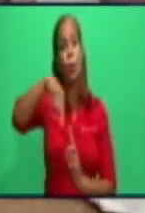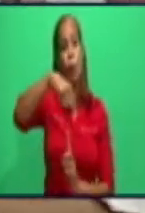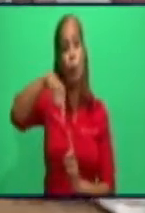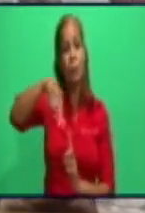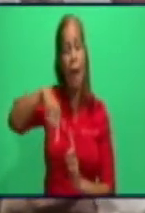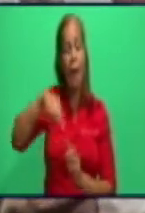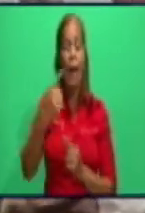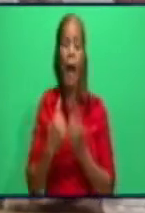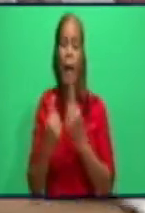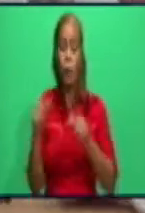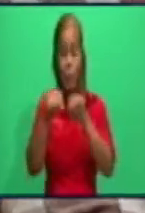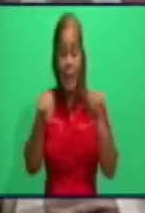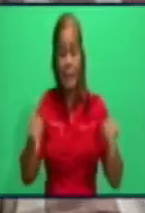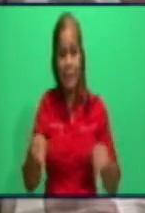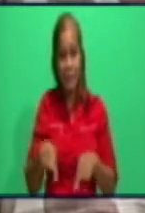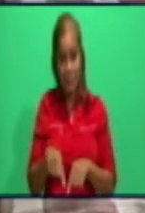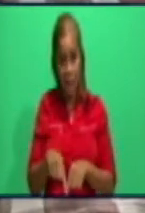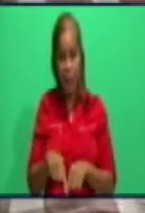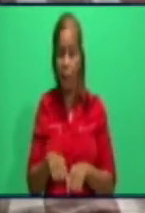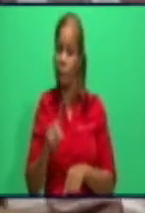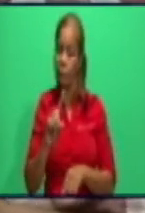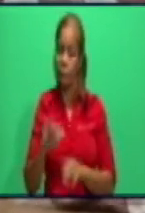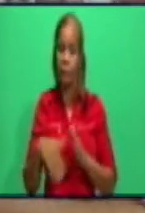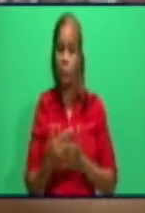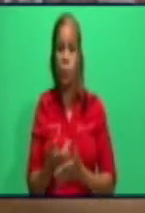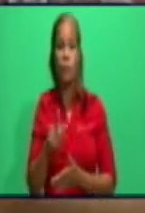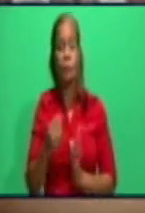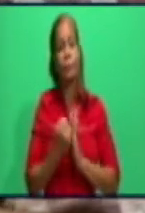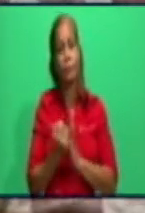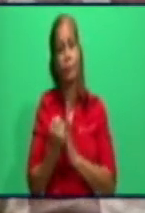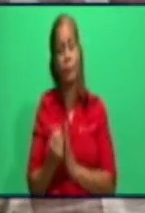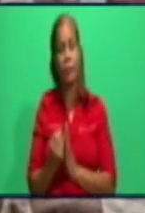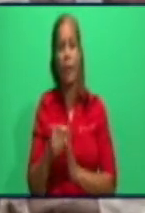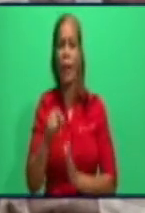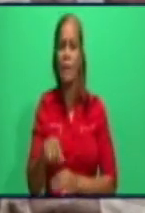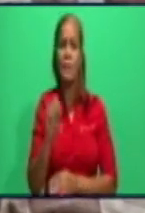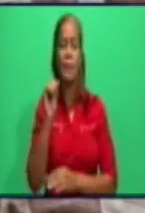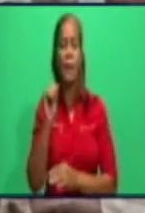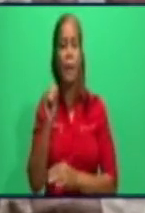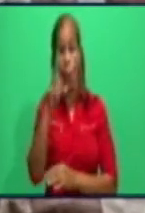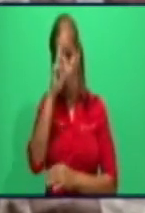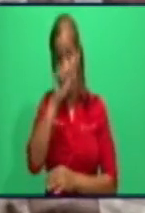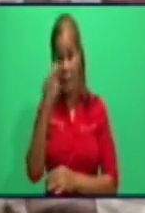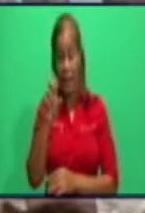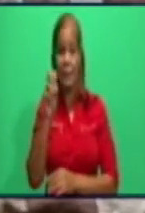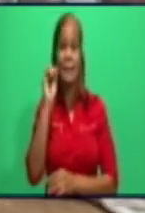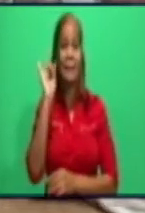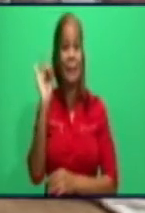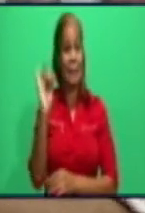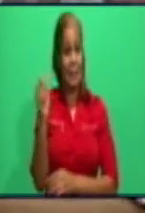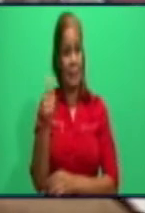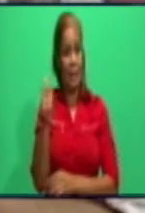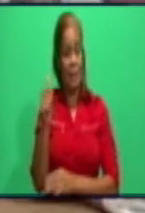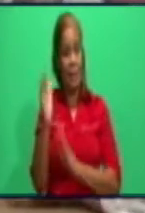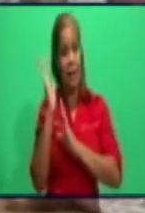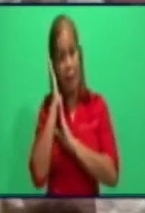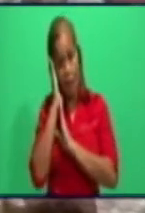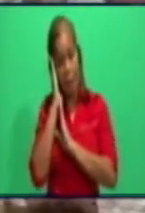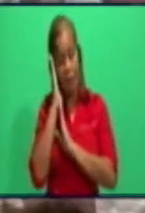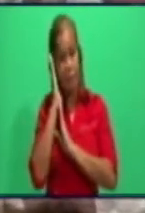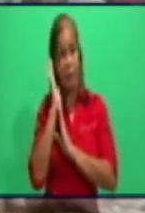de la institución no se puede perder. Es un hospital que tiene 710 camas. Por tanto, nosotros tenemos que mantener la